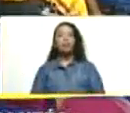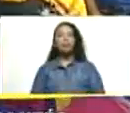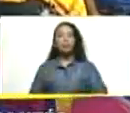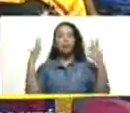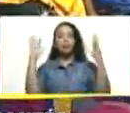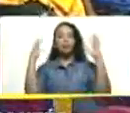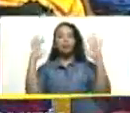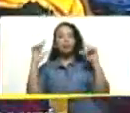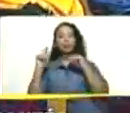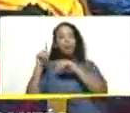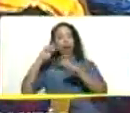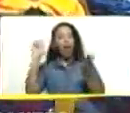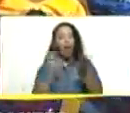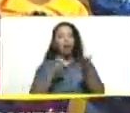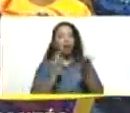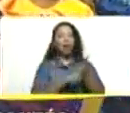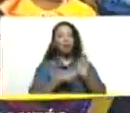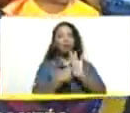Esa es la verdad.